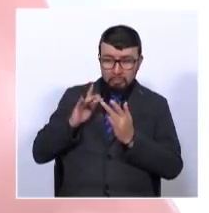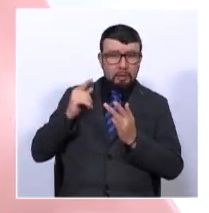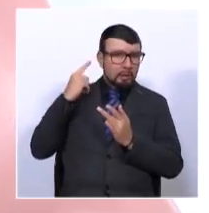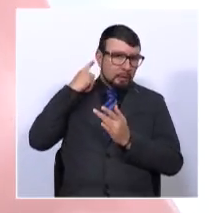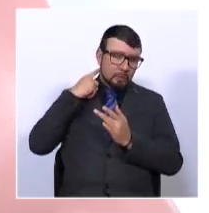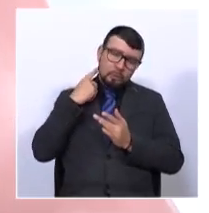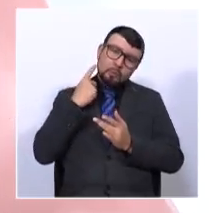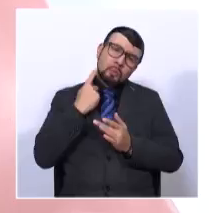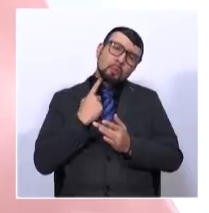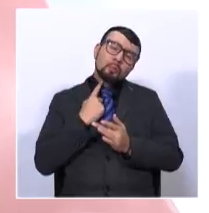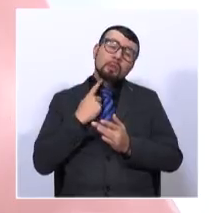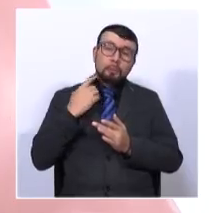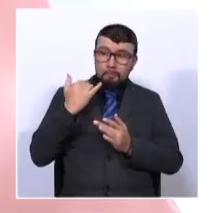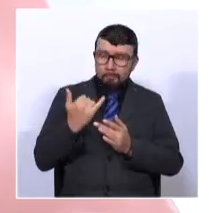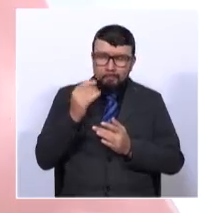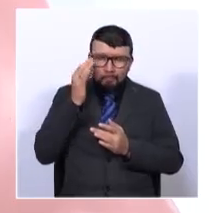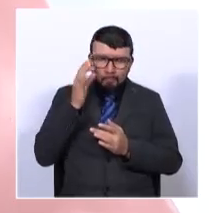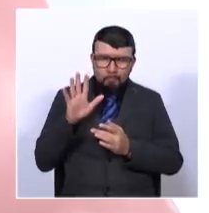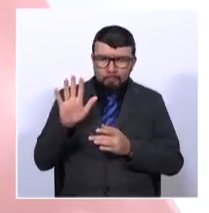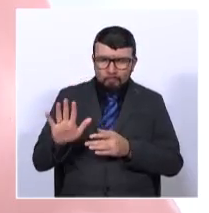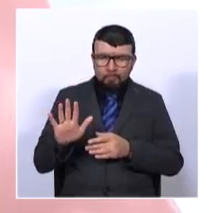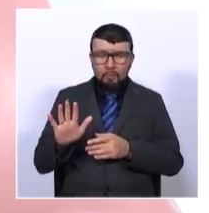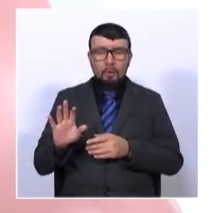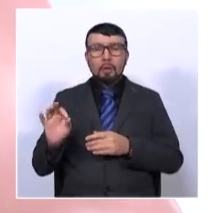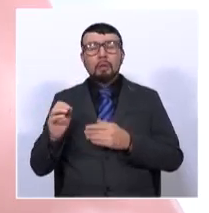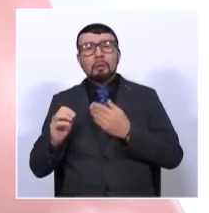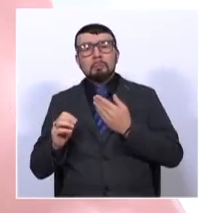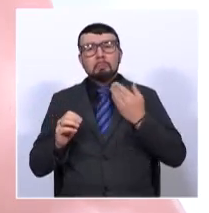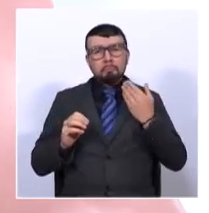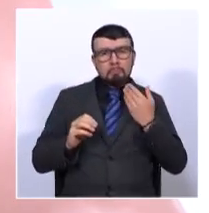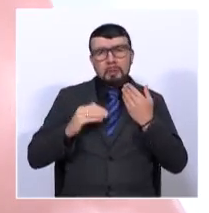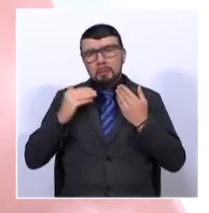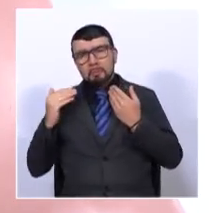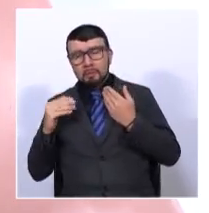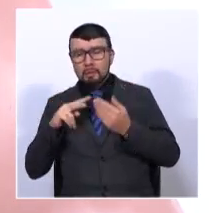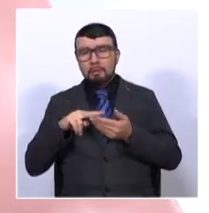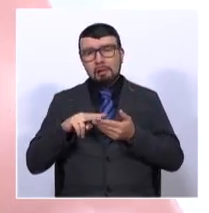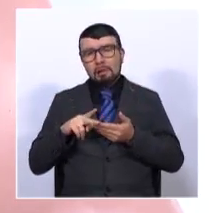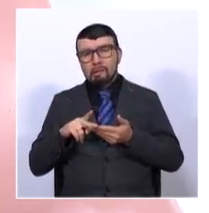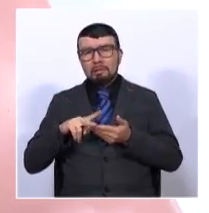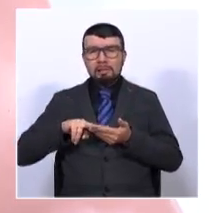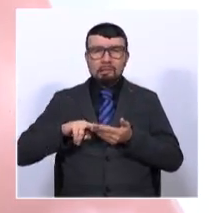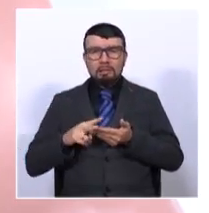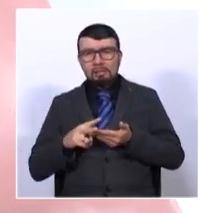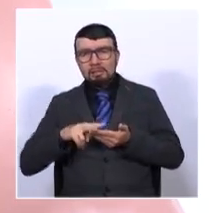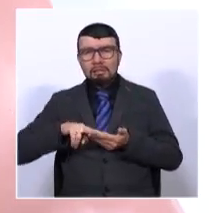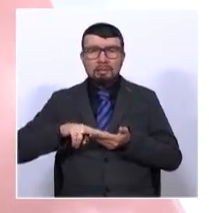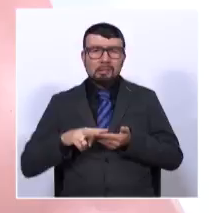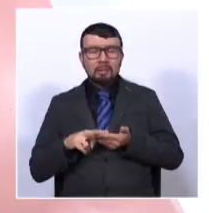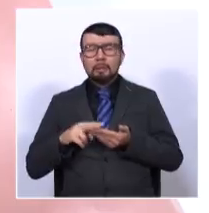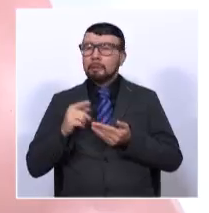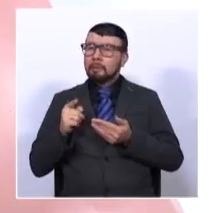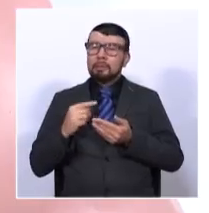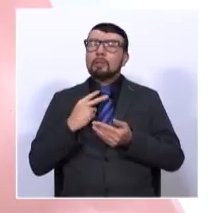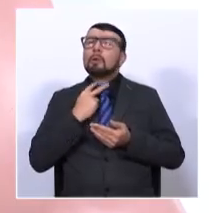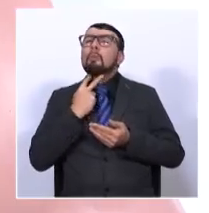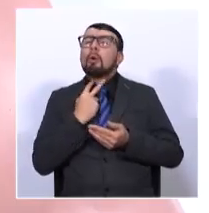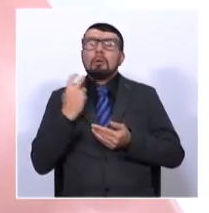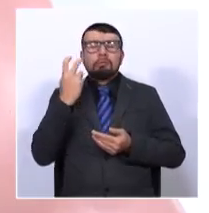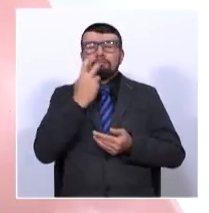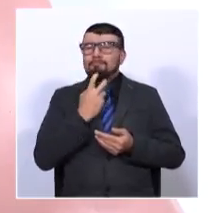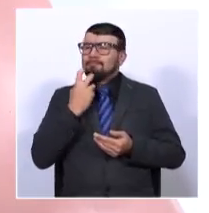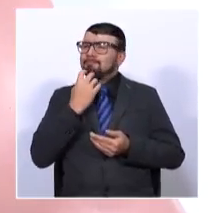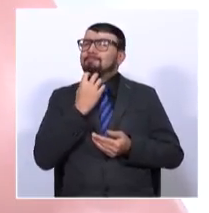nerviecito, una de ellas, ya sea la izquierda o la derecha, pierde elasticidad, pierde tono y puede haber alteraciones de la